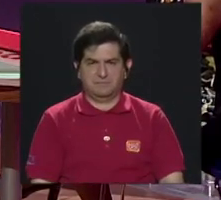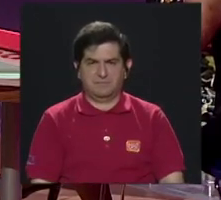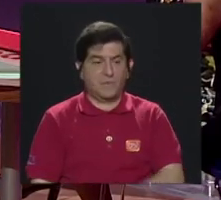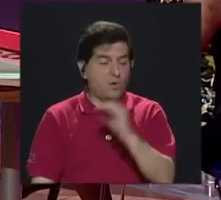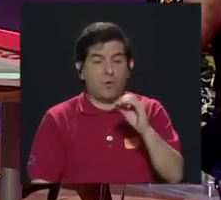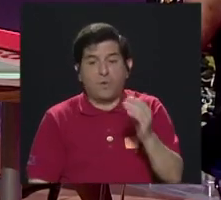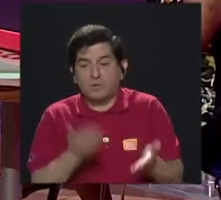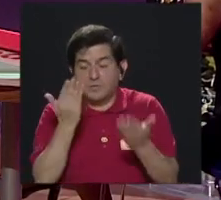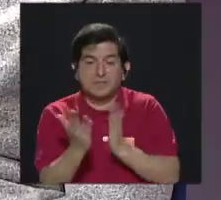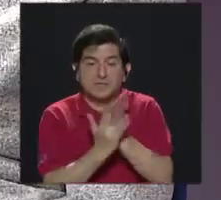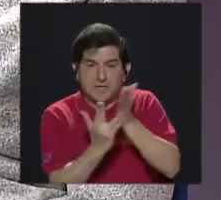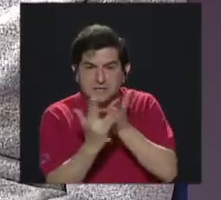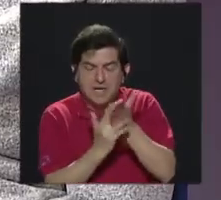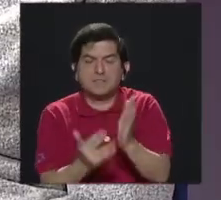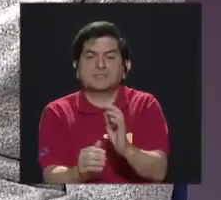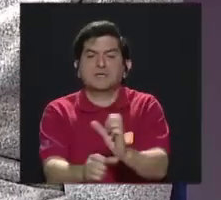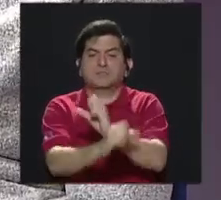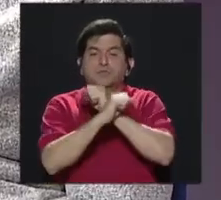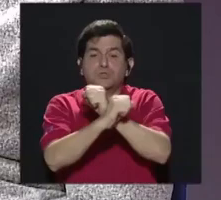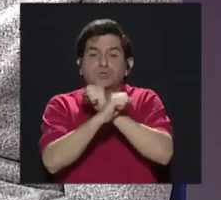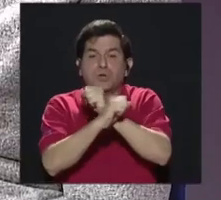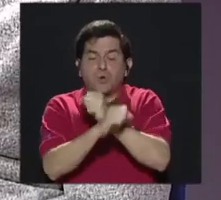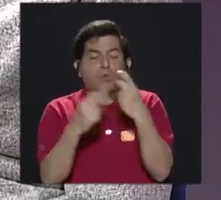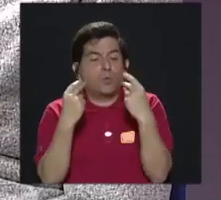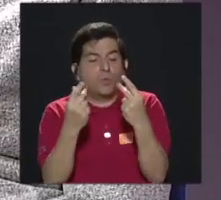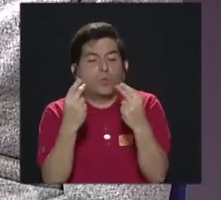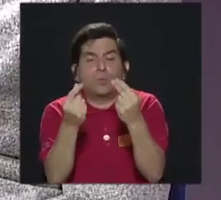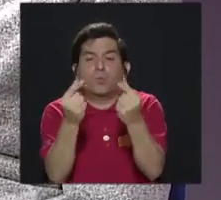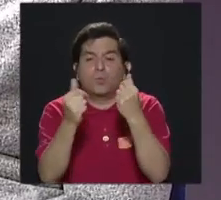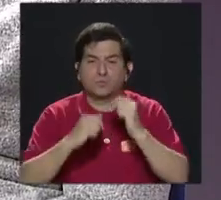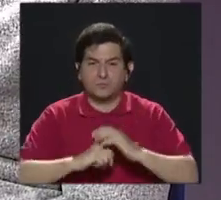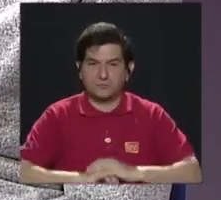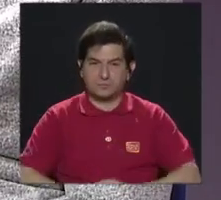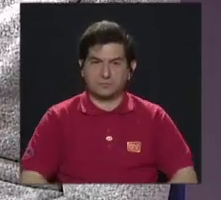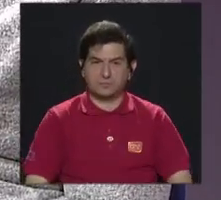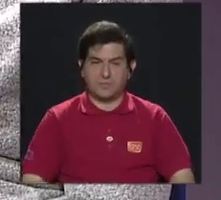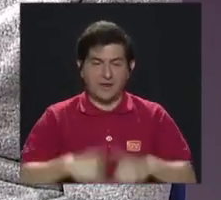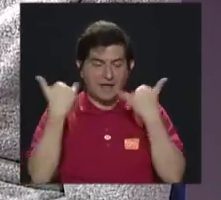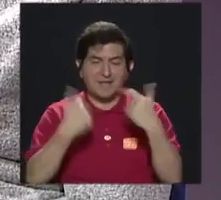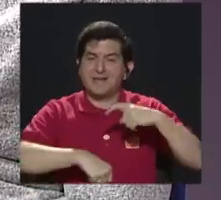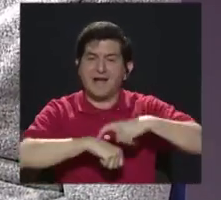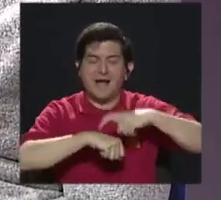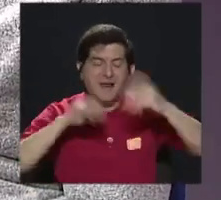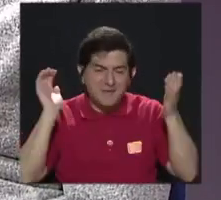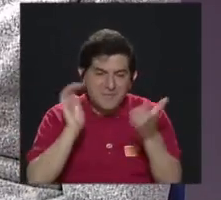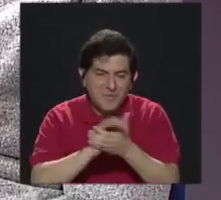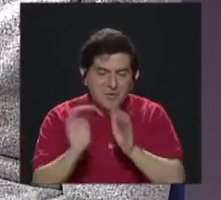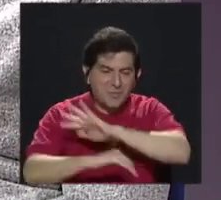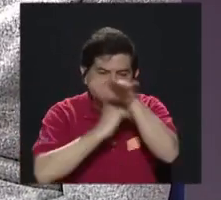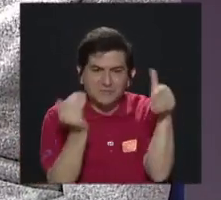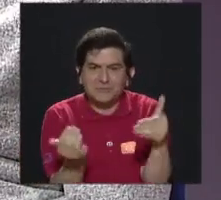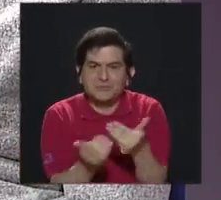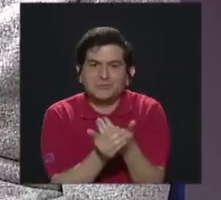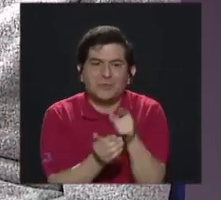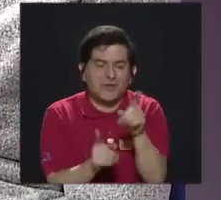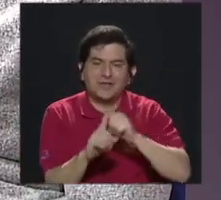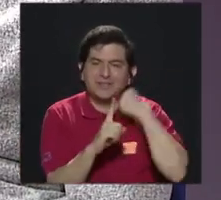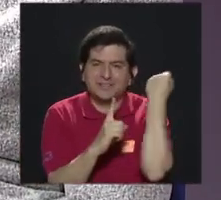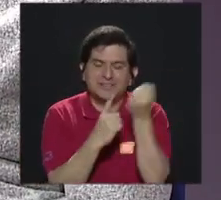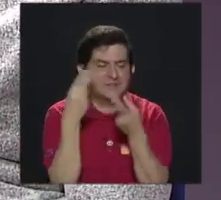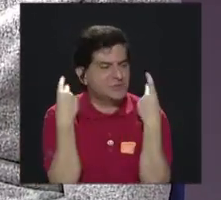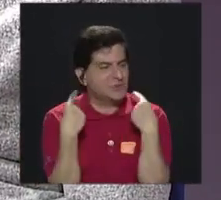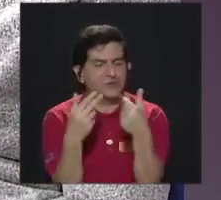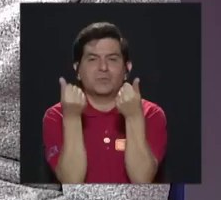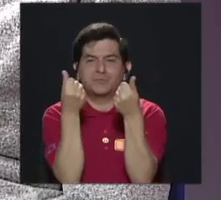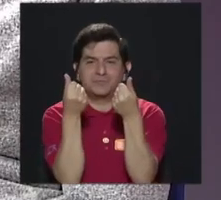o tener acceso a un seguro más rápidamente, ¿verdad? O sea, ya en el momento en que estamos casadas, todo esto es rápido,